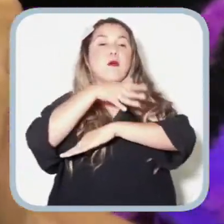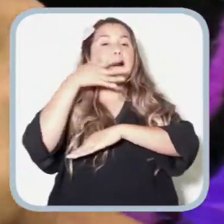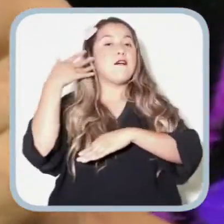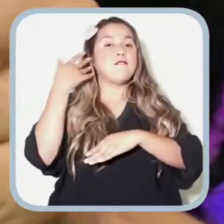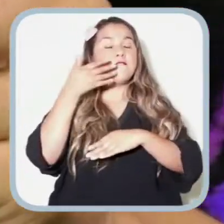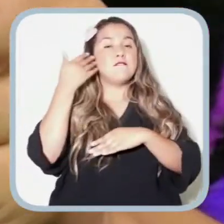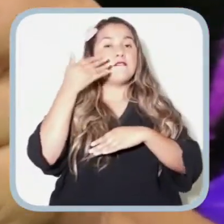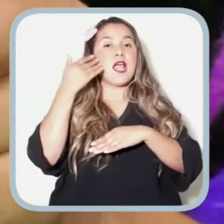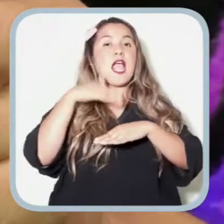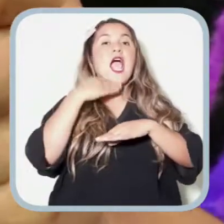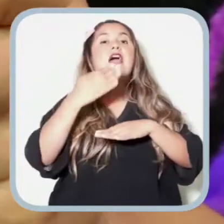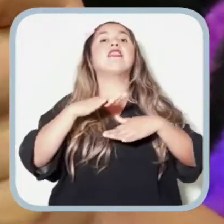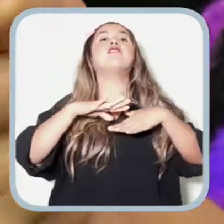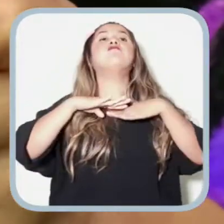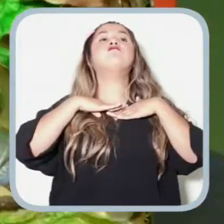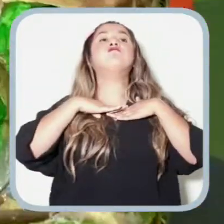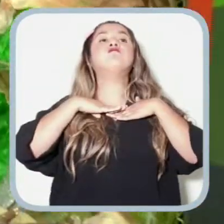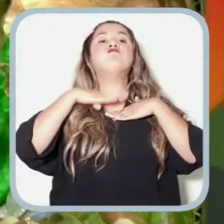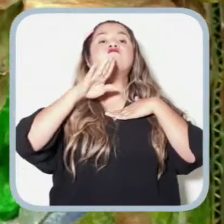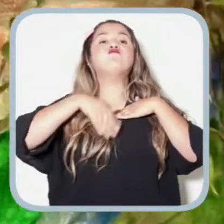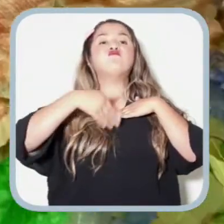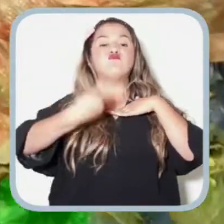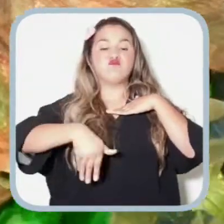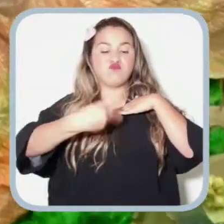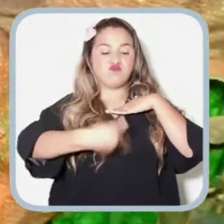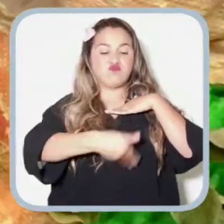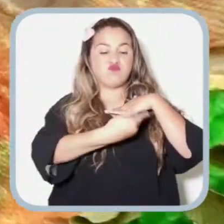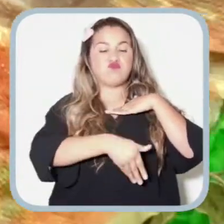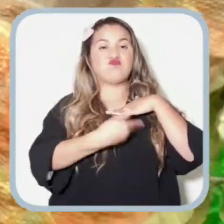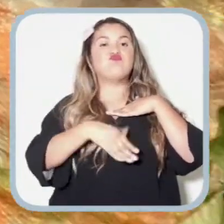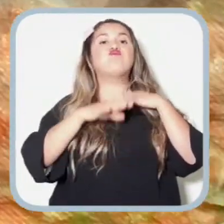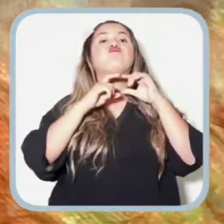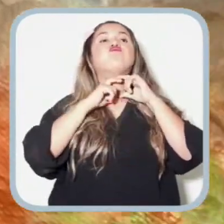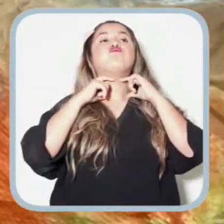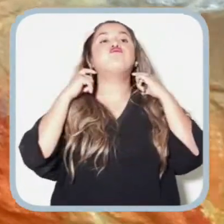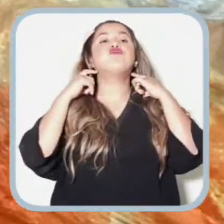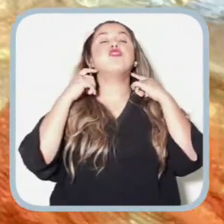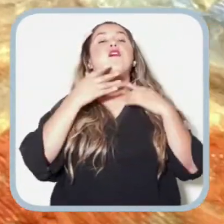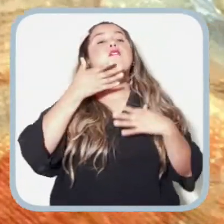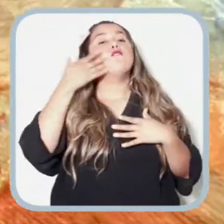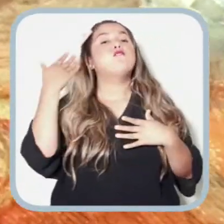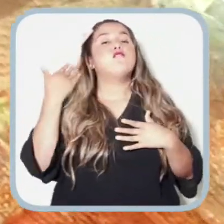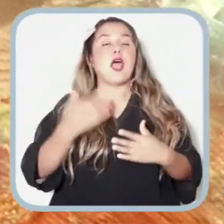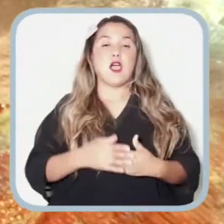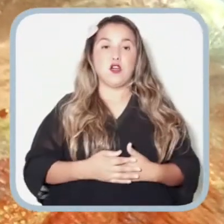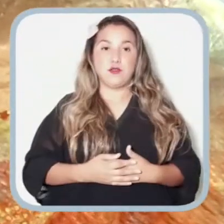hasta ahí nomás con la pintura negra y dejamos reservado ese espacio en blanco